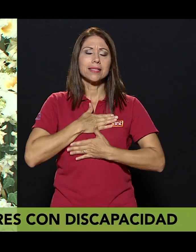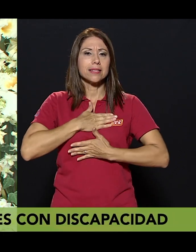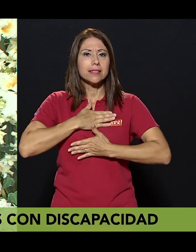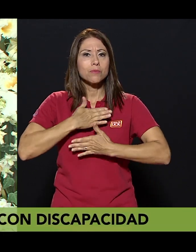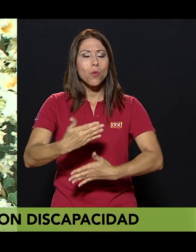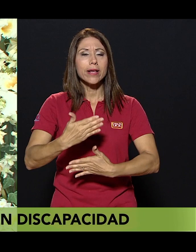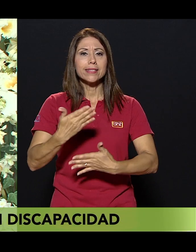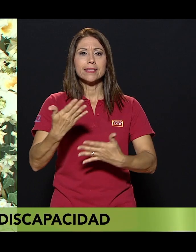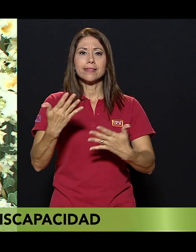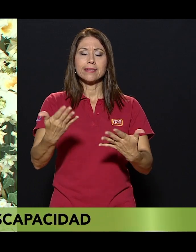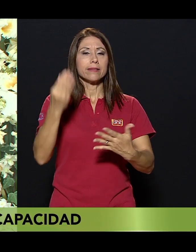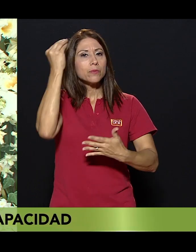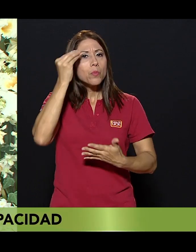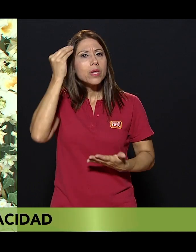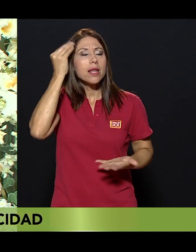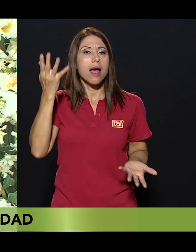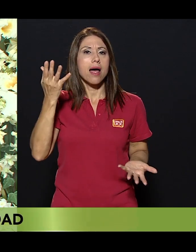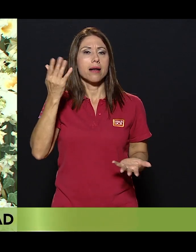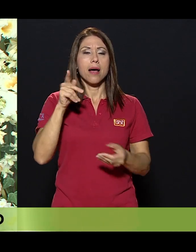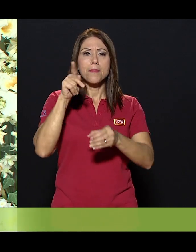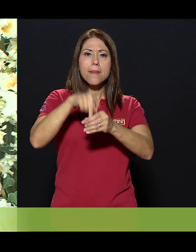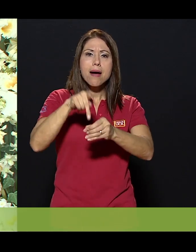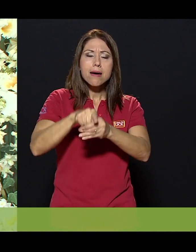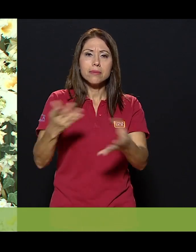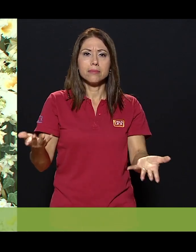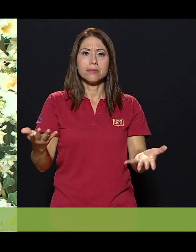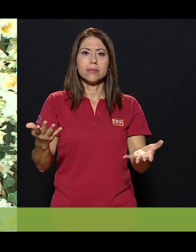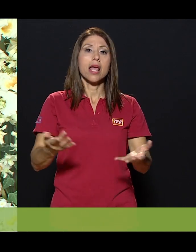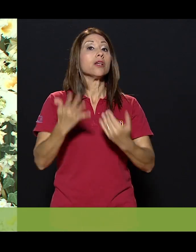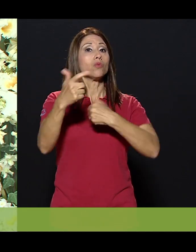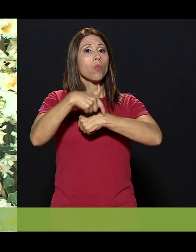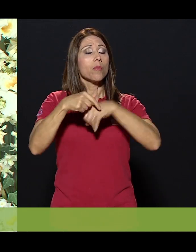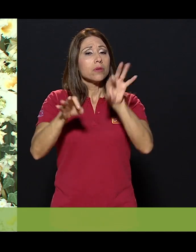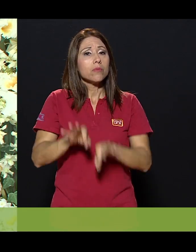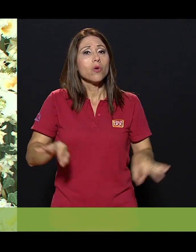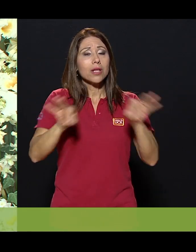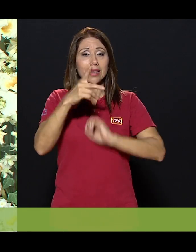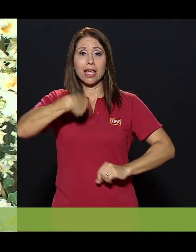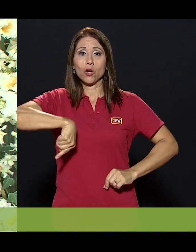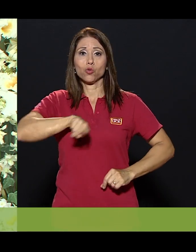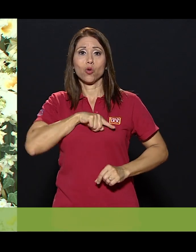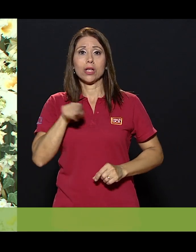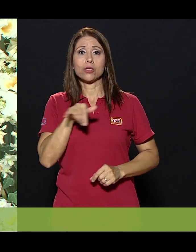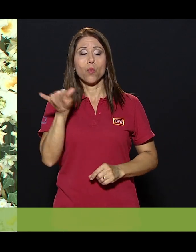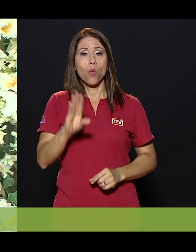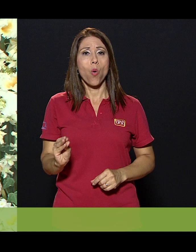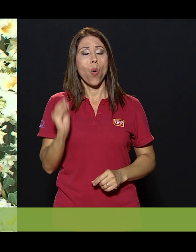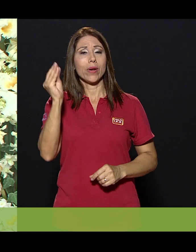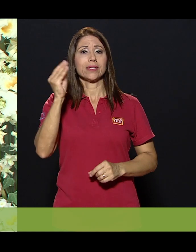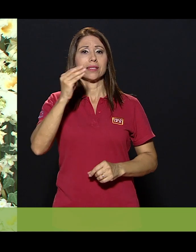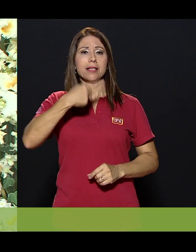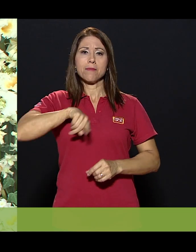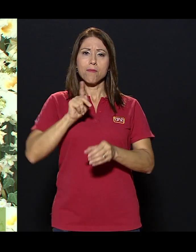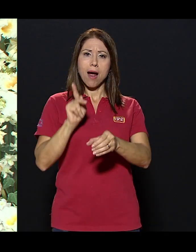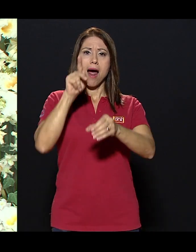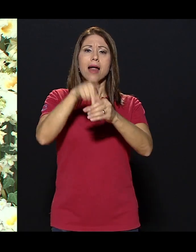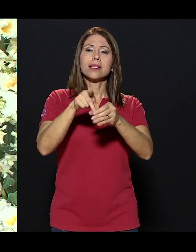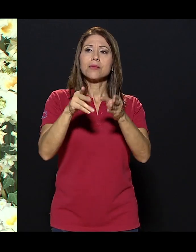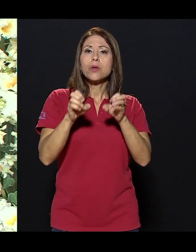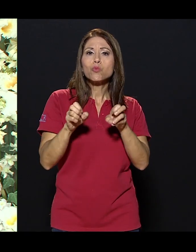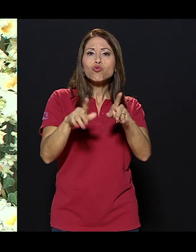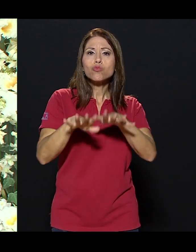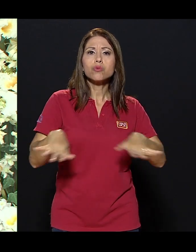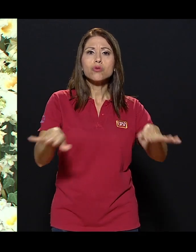esté dispuesta a compartir, esté dispuesta a opinar, a participar. Es sumamente importante que nosotras como